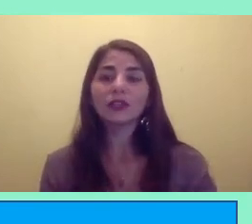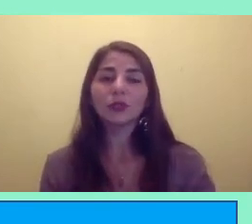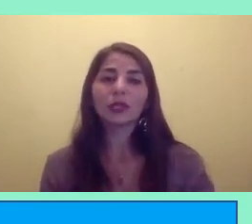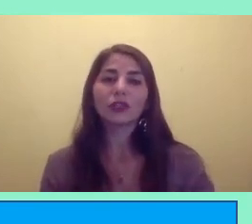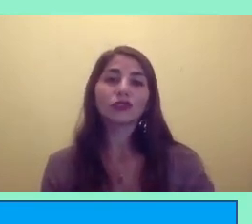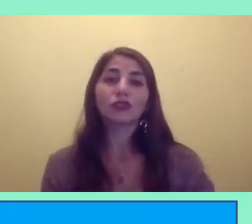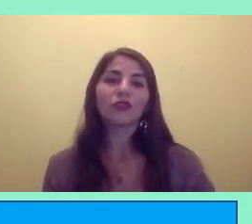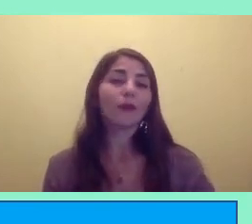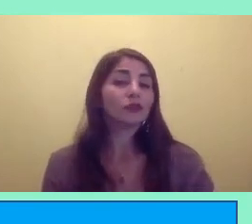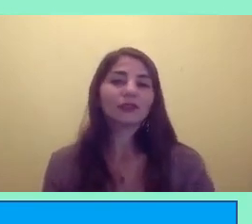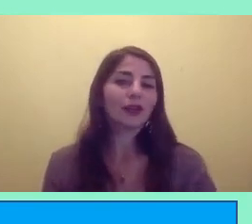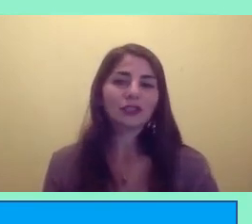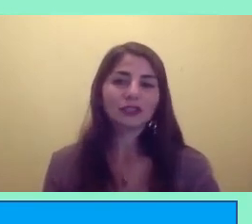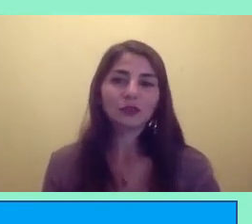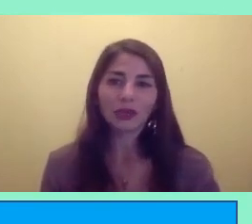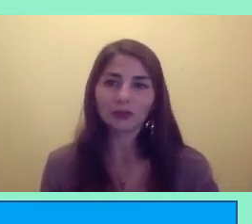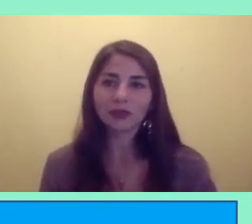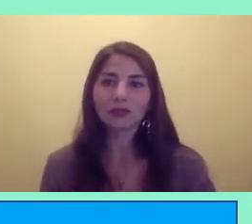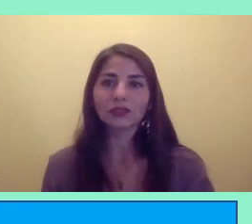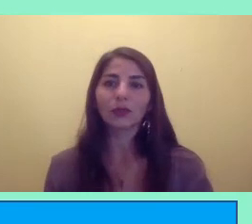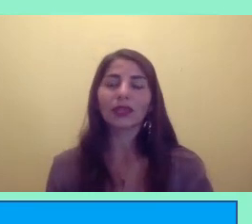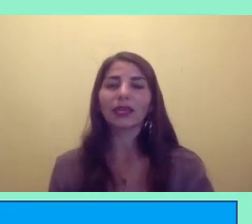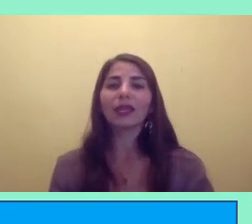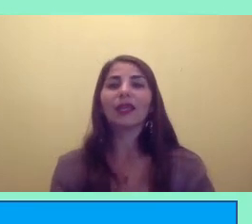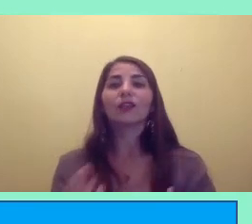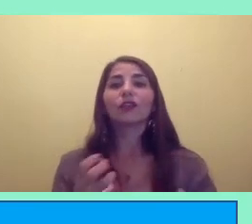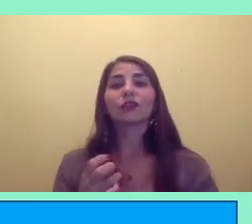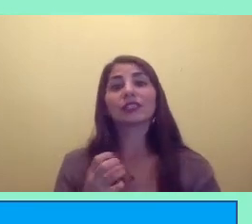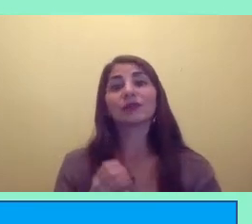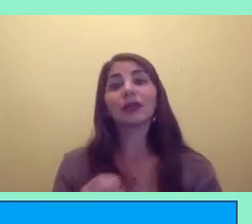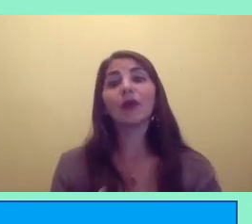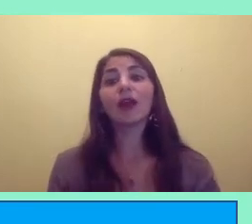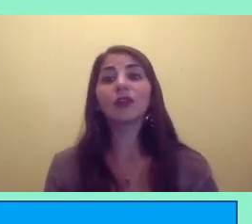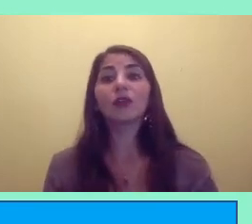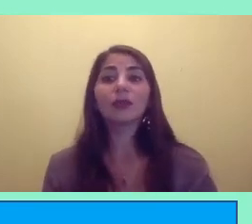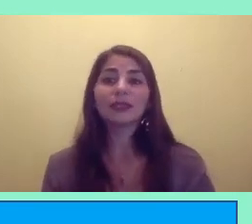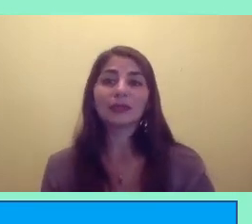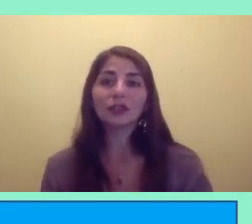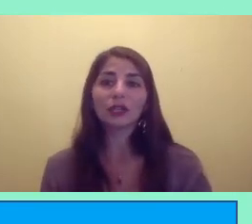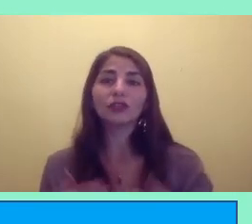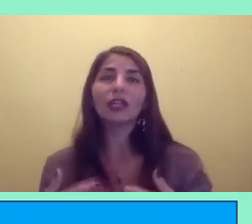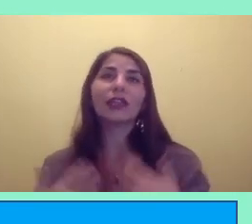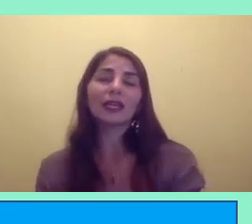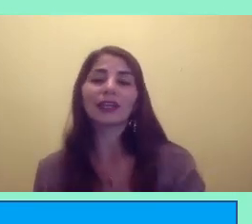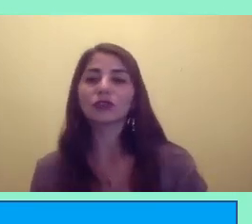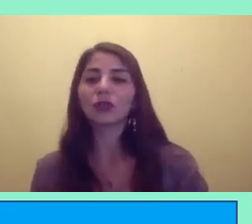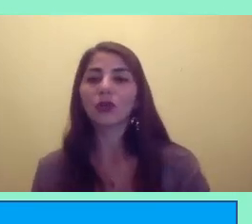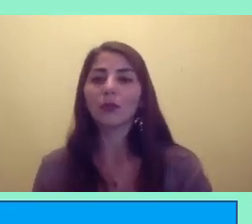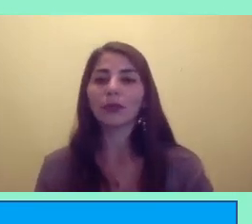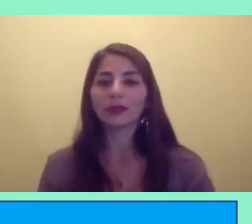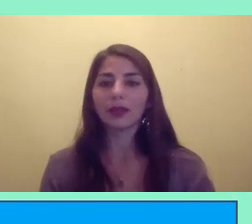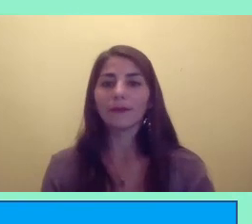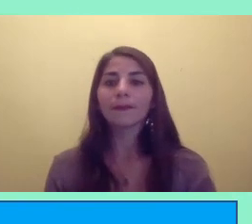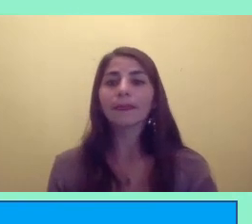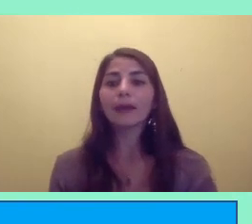poco más lento porque nosotros no vamos a ser los expertos. Entonces puede que no transmitamos algo completamente correcto y la idea es que el otro